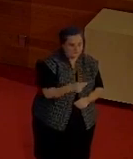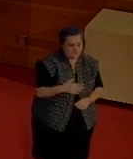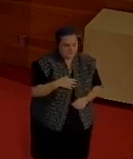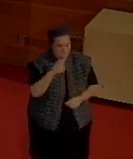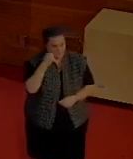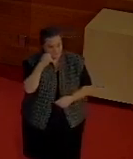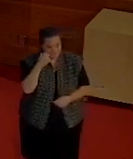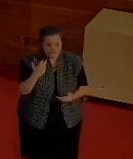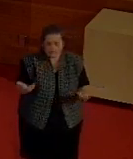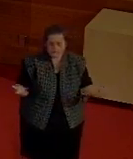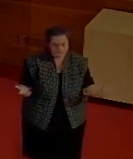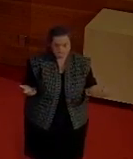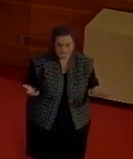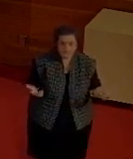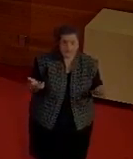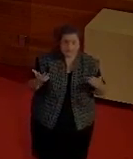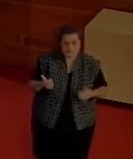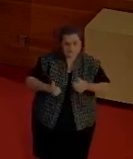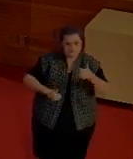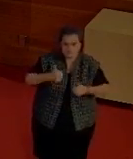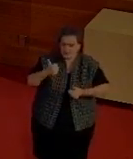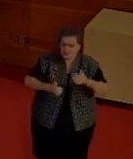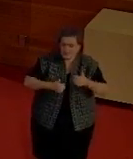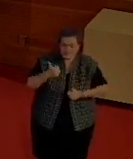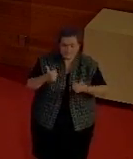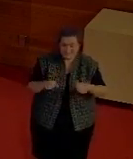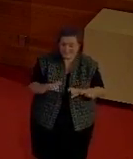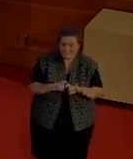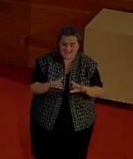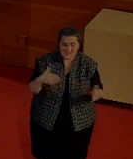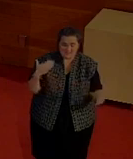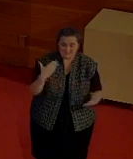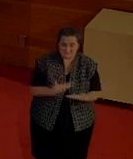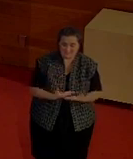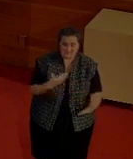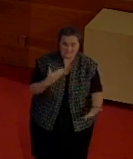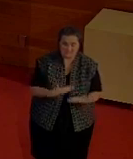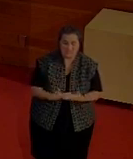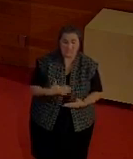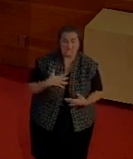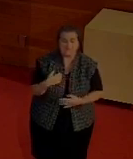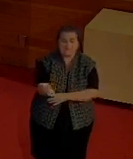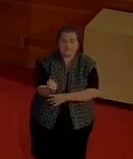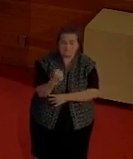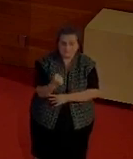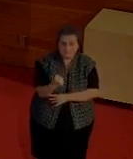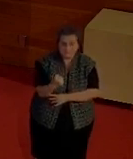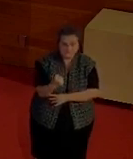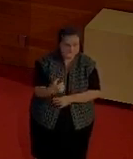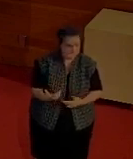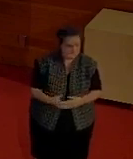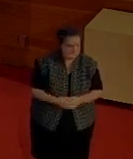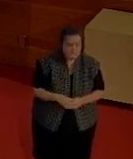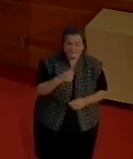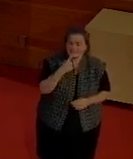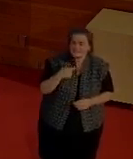pero eh es esto es una competencia cruda y dura en términos de voluntad de poder por lo tanto Dime en qué momento de